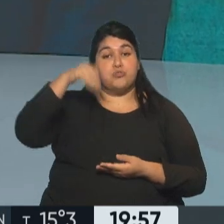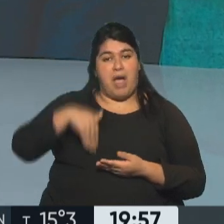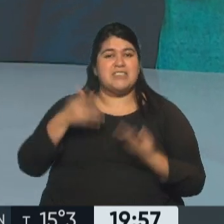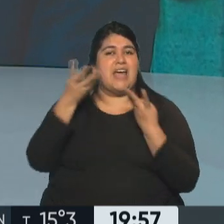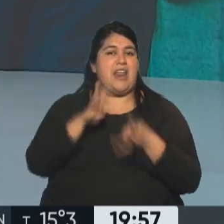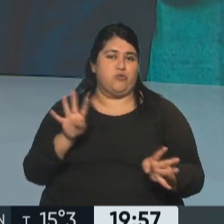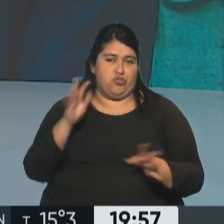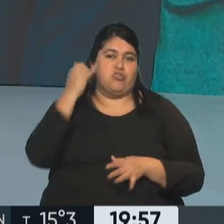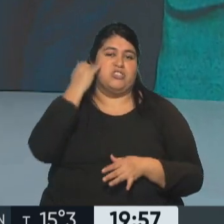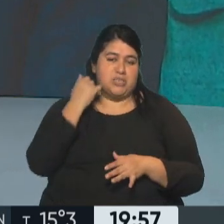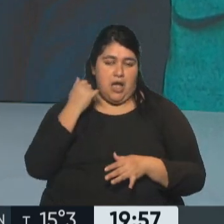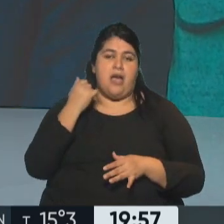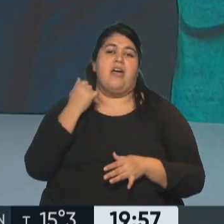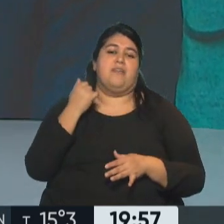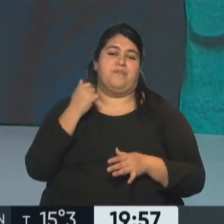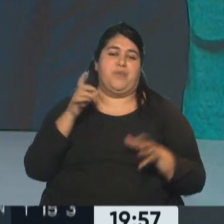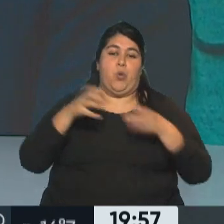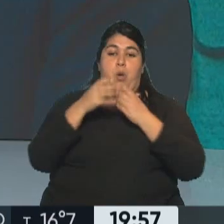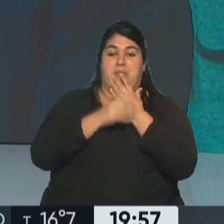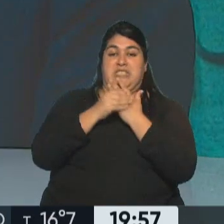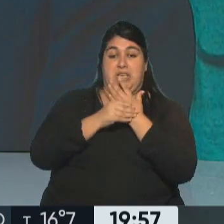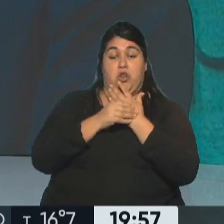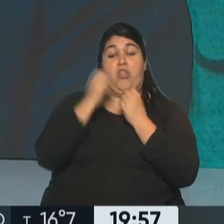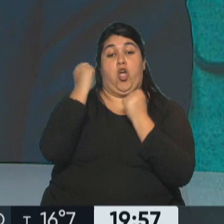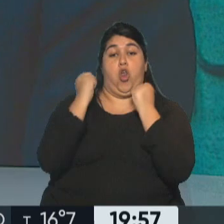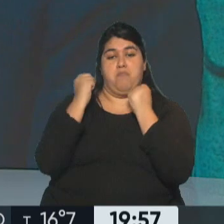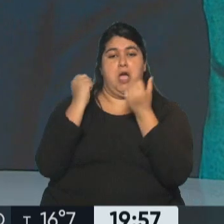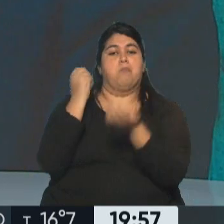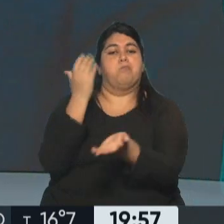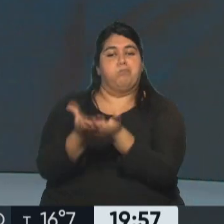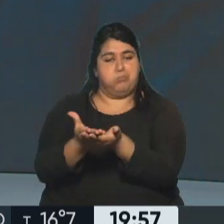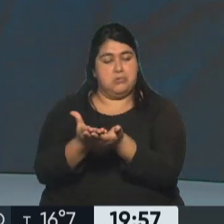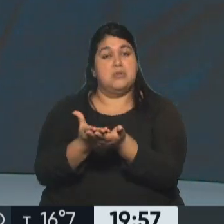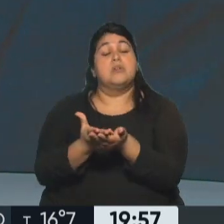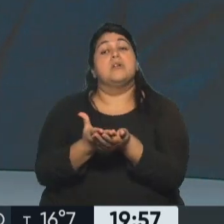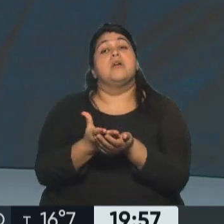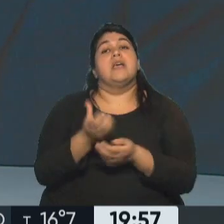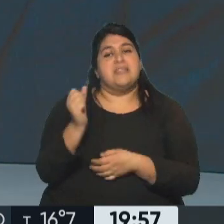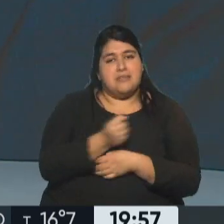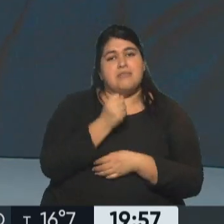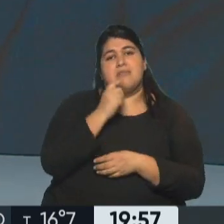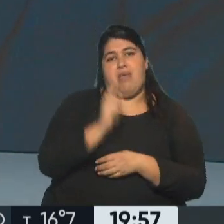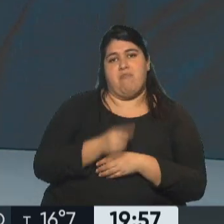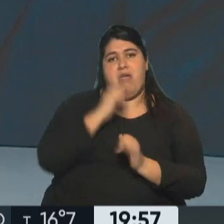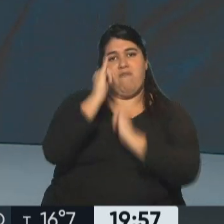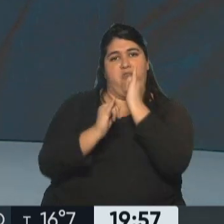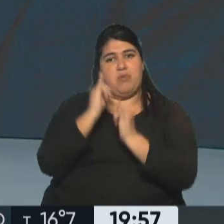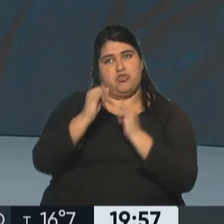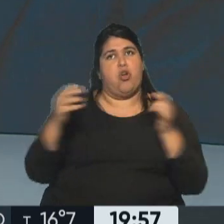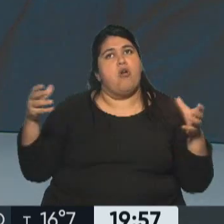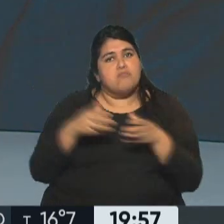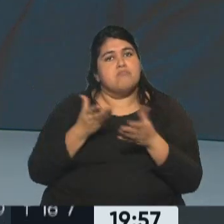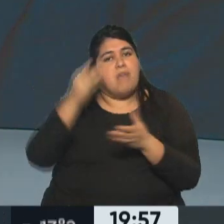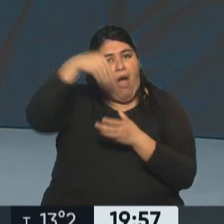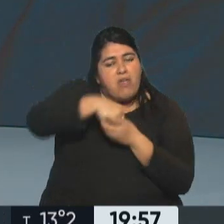Renunció ratificando su gestión al frente del Ministerio de Economía, pero también advirtiendo sobre la necesidad de un acuerdo en la coalición gobernante. Así lo